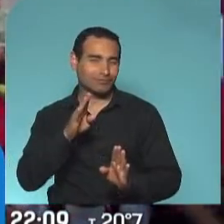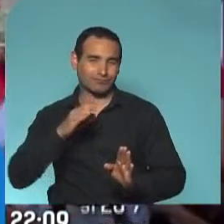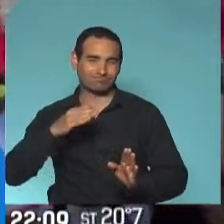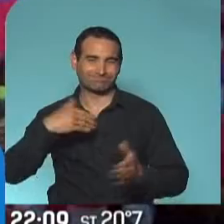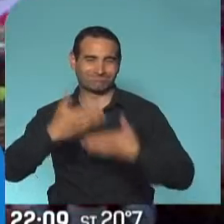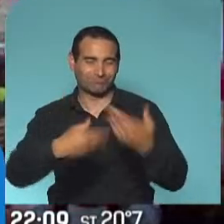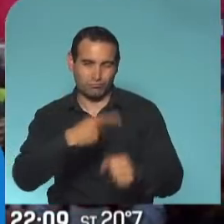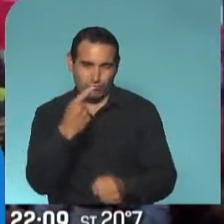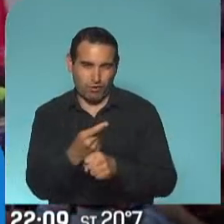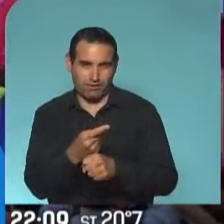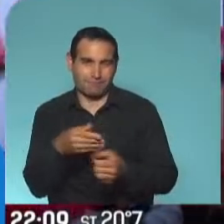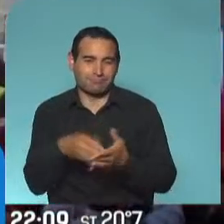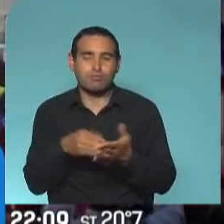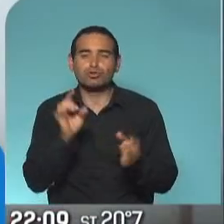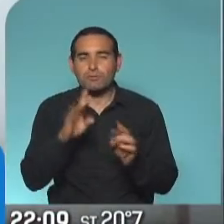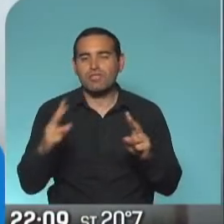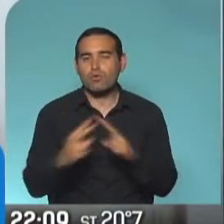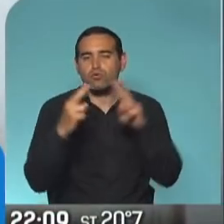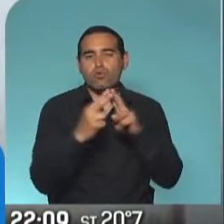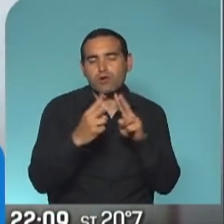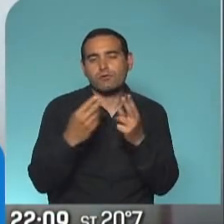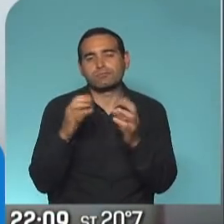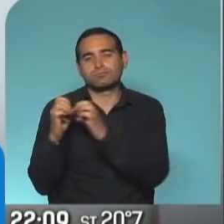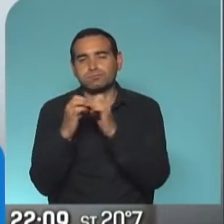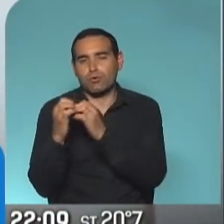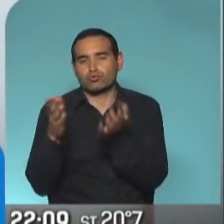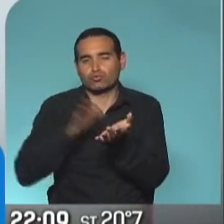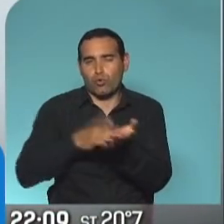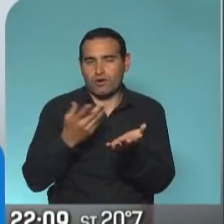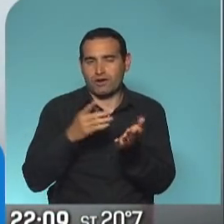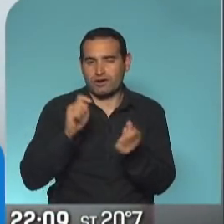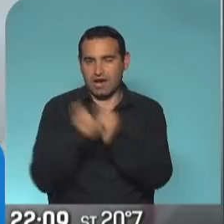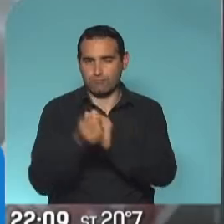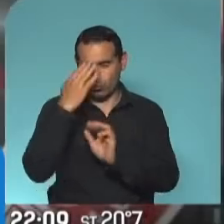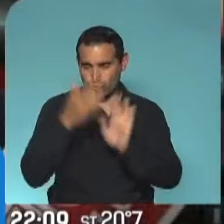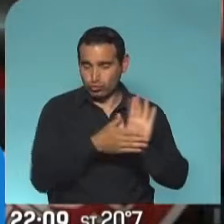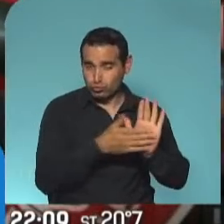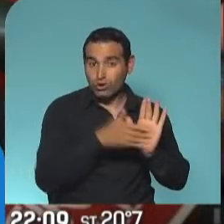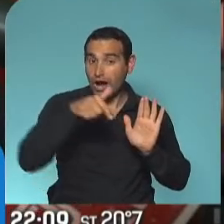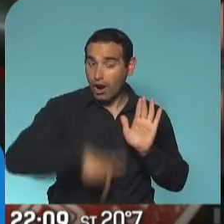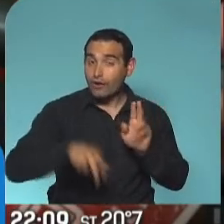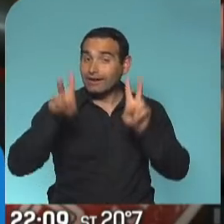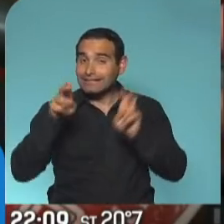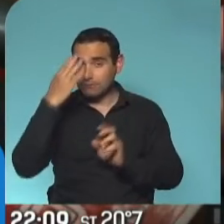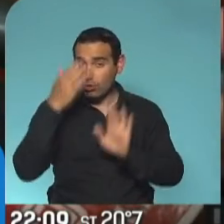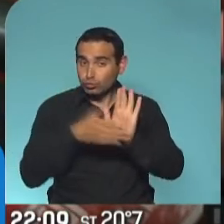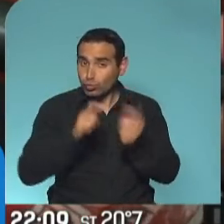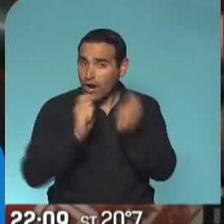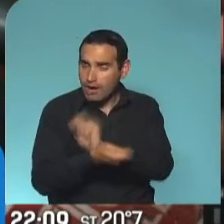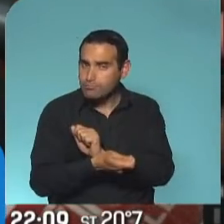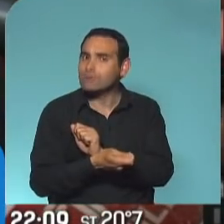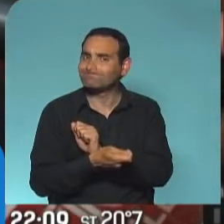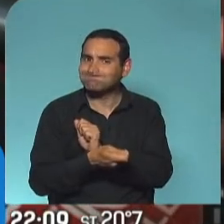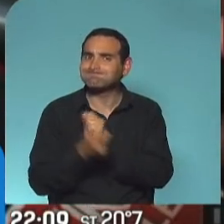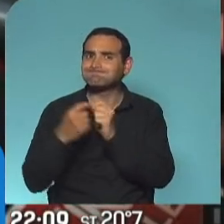más allá de una serie de encuentros ciudadanos para debatir una eventual reforma. Ahora, El tema de la reforma constitucional está en el aire y